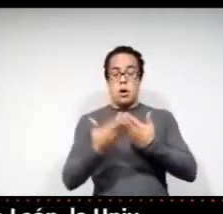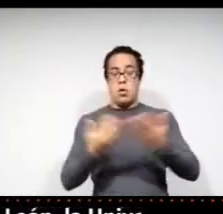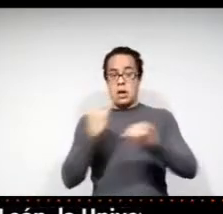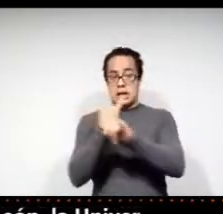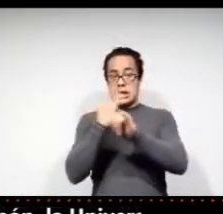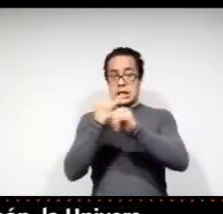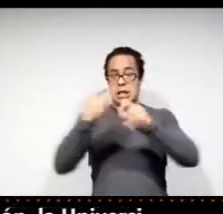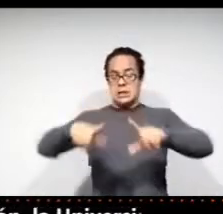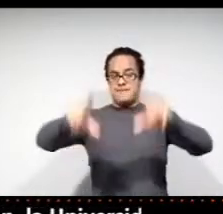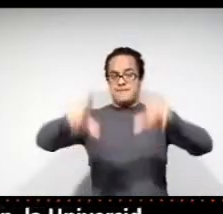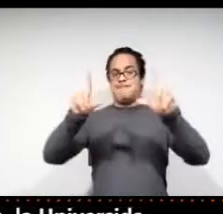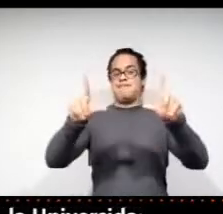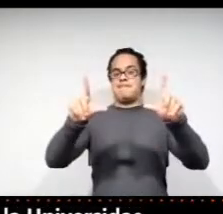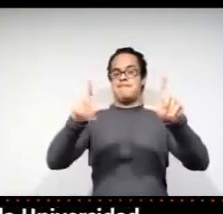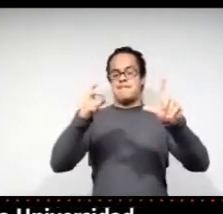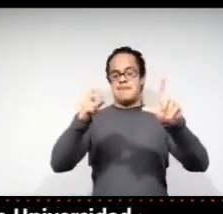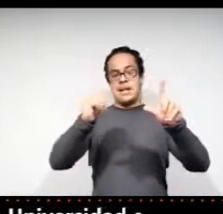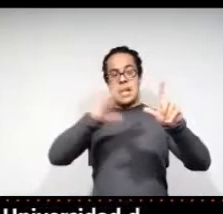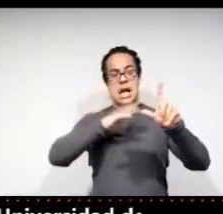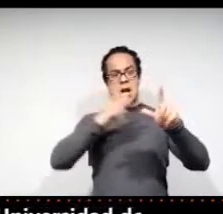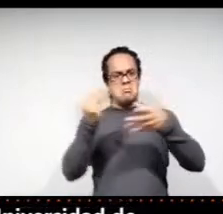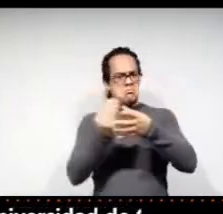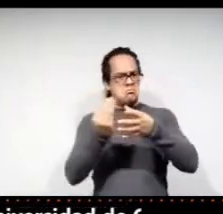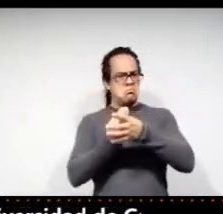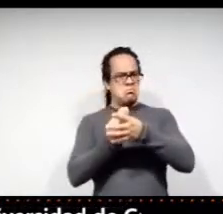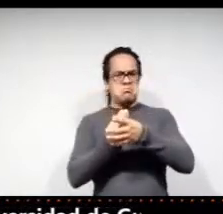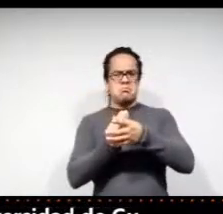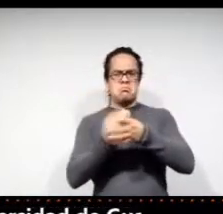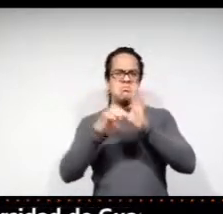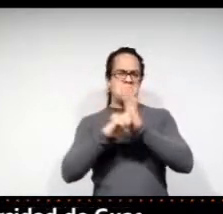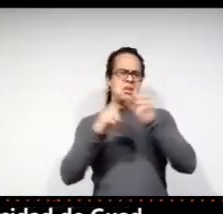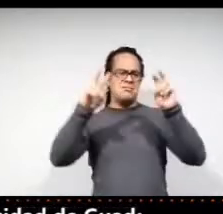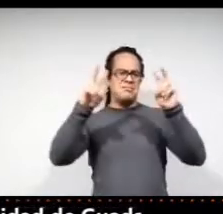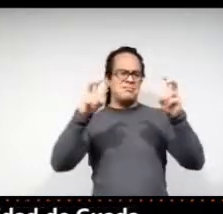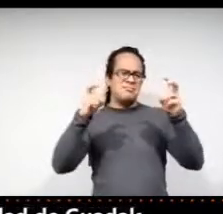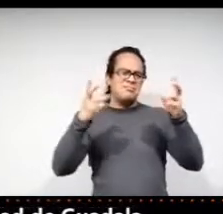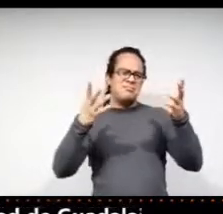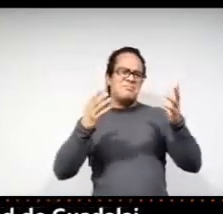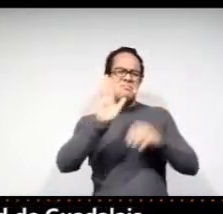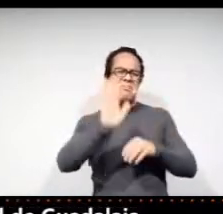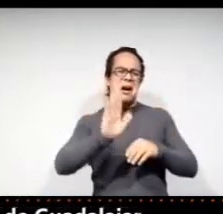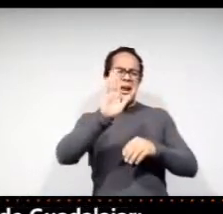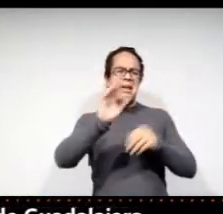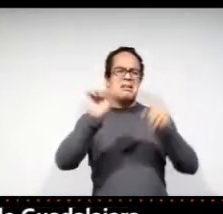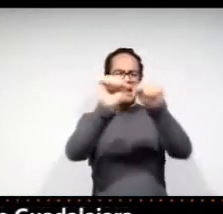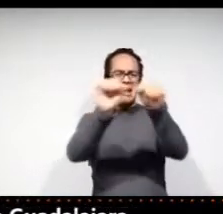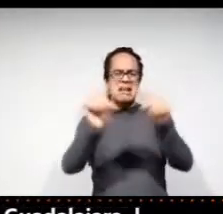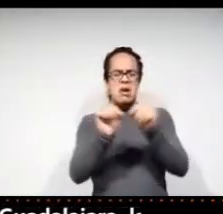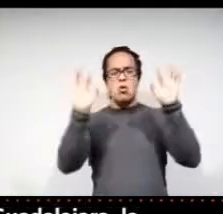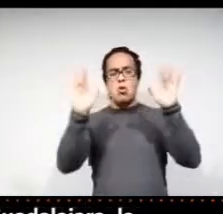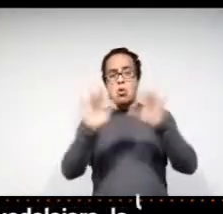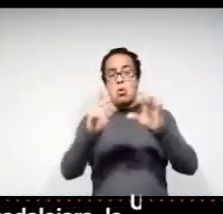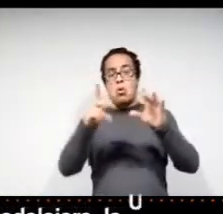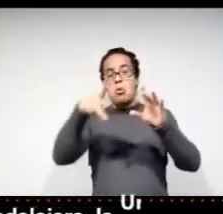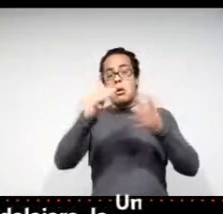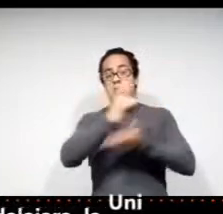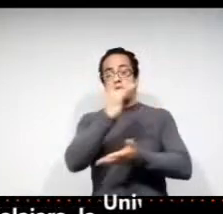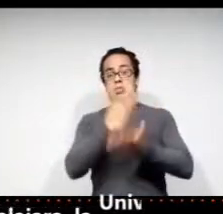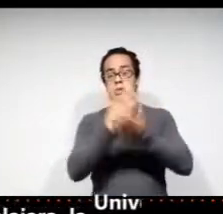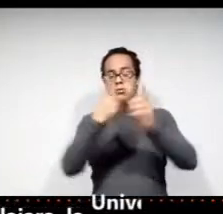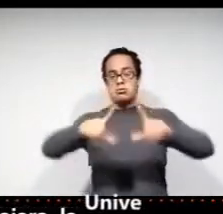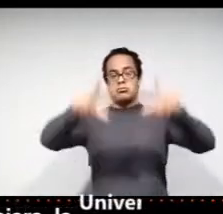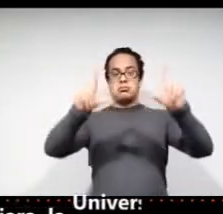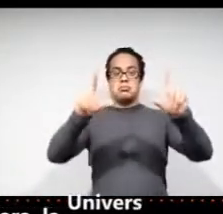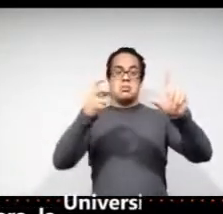donde podemos tener clases, digamos, presenciales, pero a través de una pantalla, puede presentar más